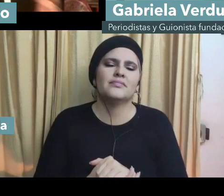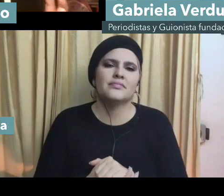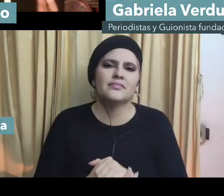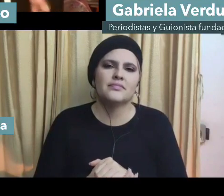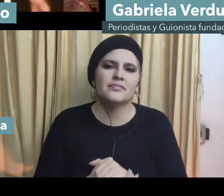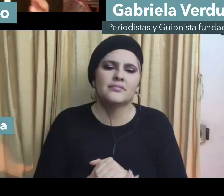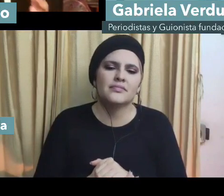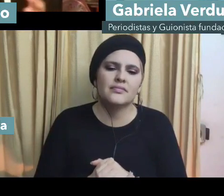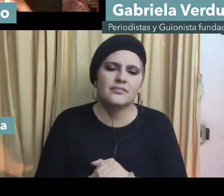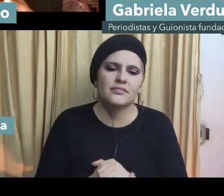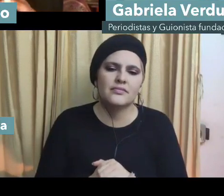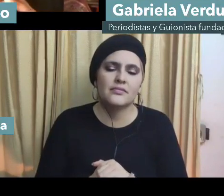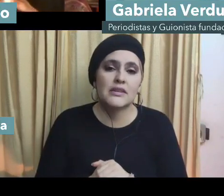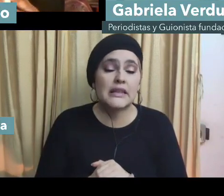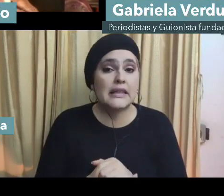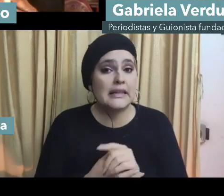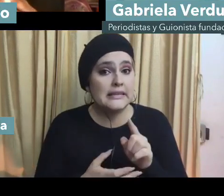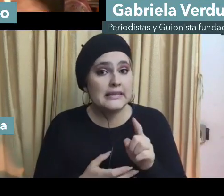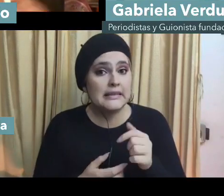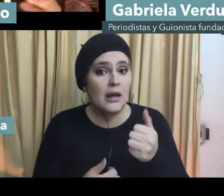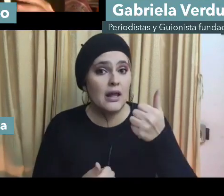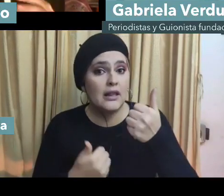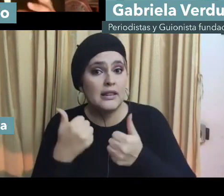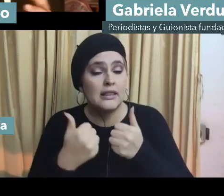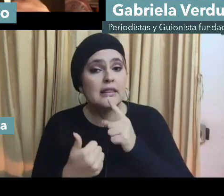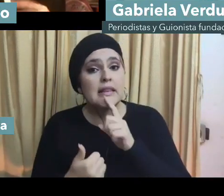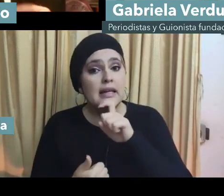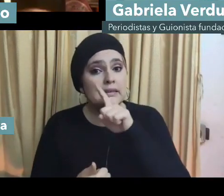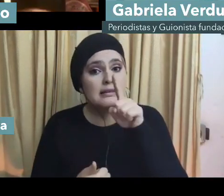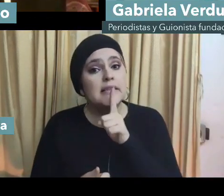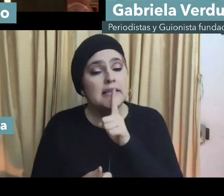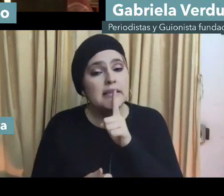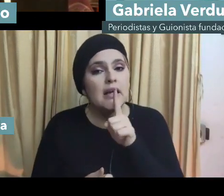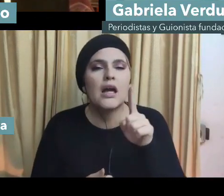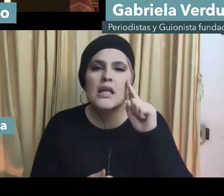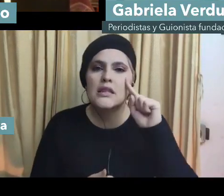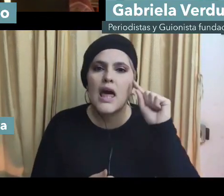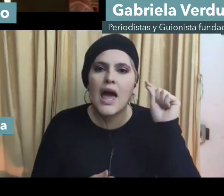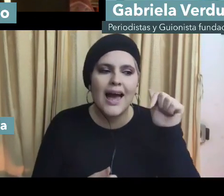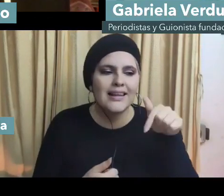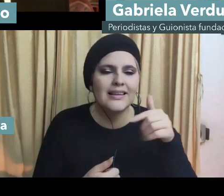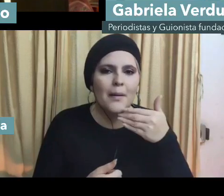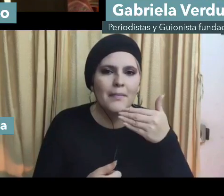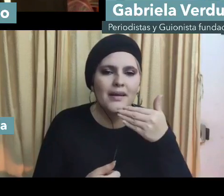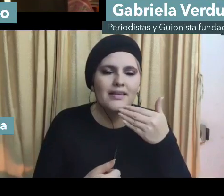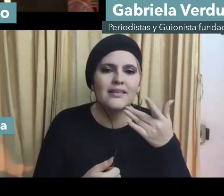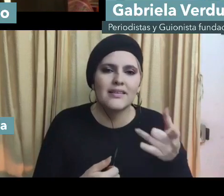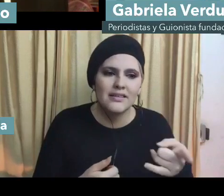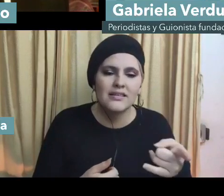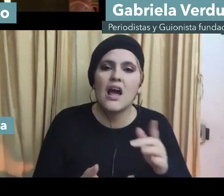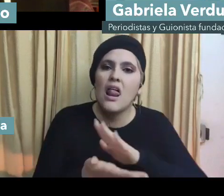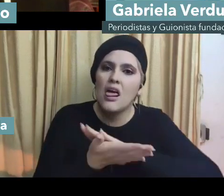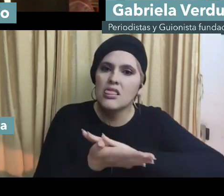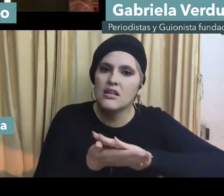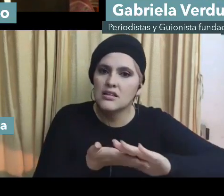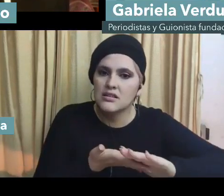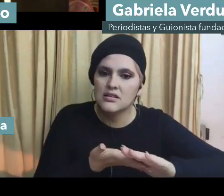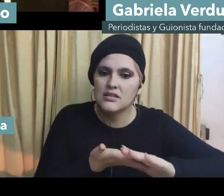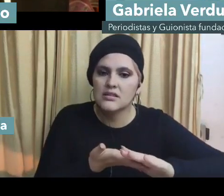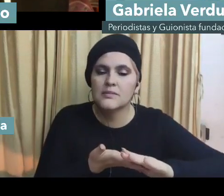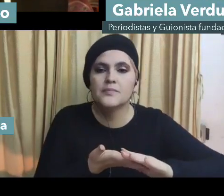estos test, el IDEA también, que es una muy buena herramienta y que es gratuita, también tiene que